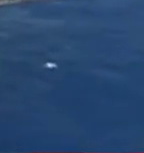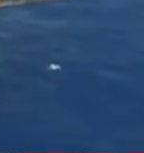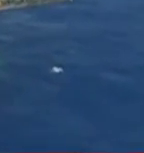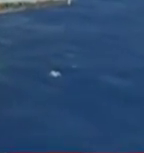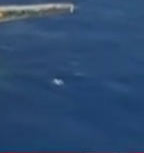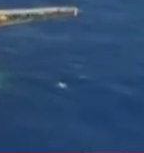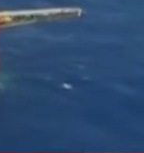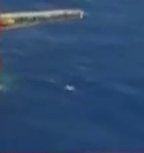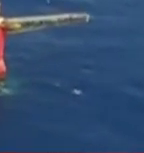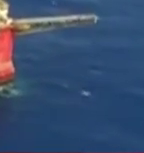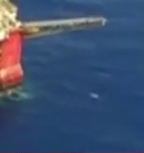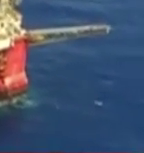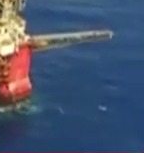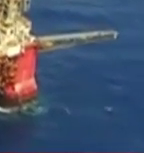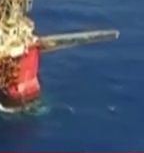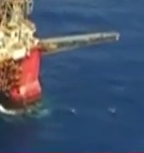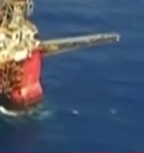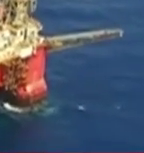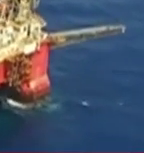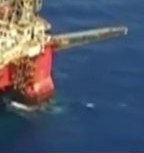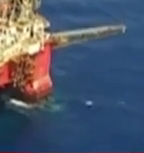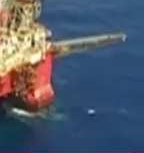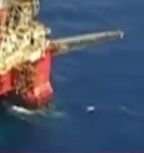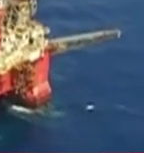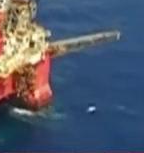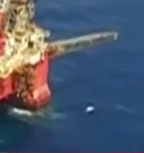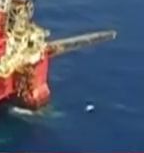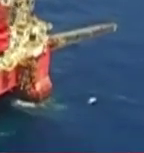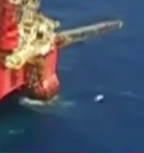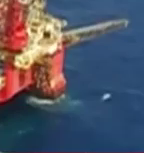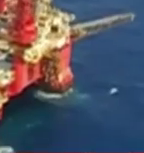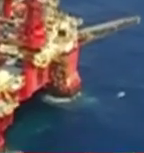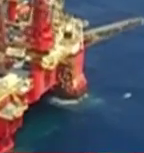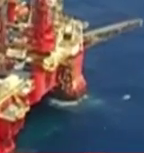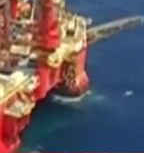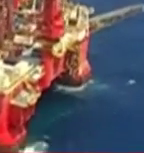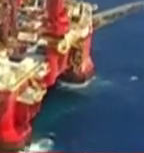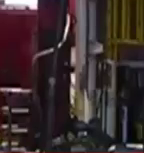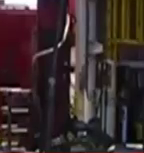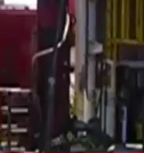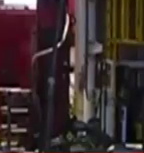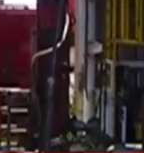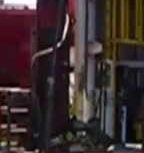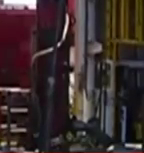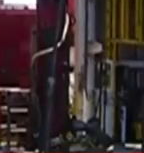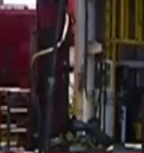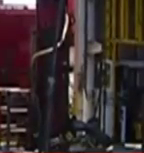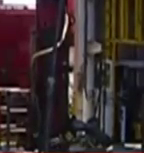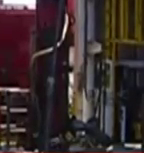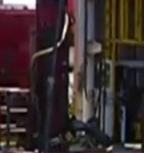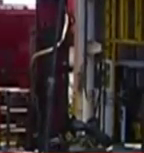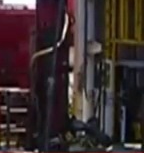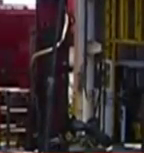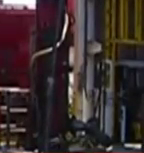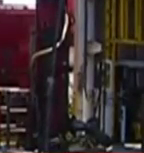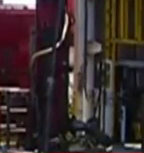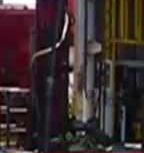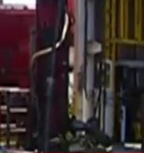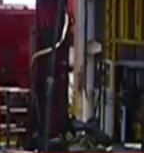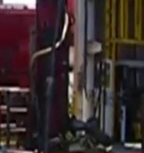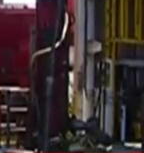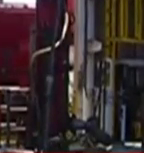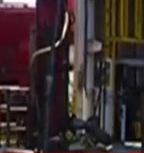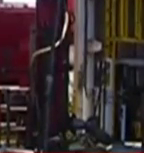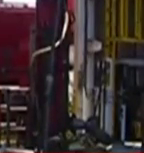rondas. También dijo el secretario de Energía, Pedro Joaquín Coduel, que las rondas no están sujetas a ciclos políticos electorales. ¿Qué podremos